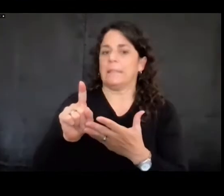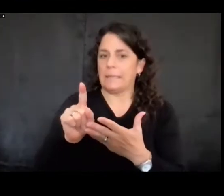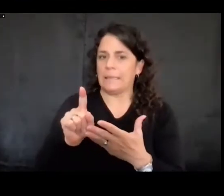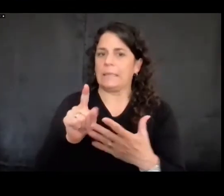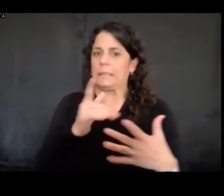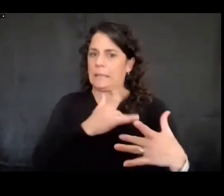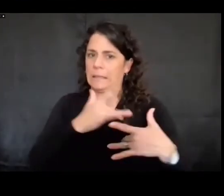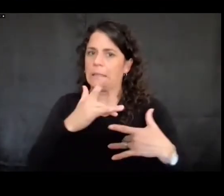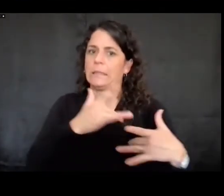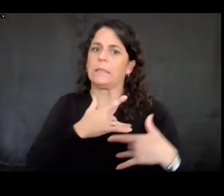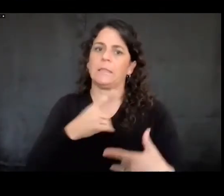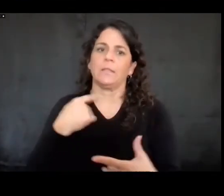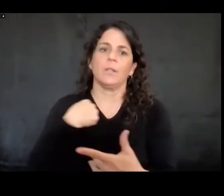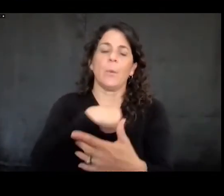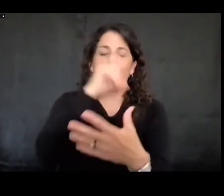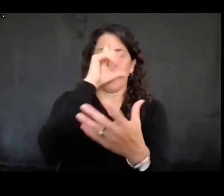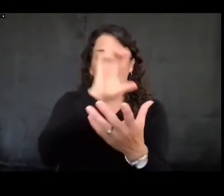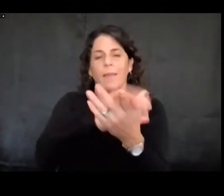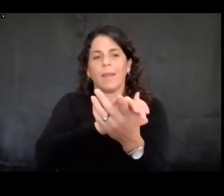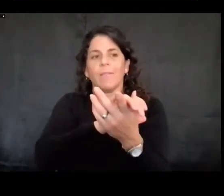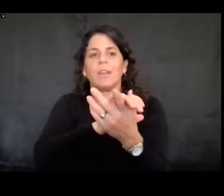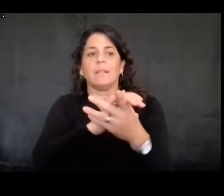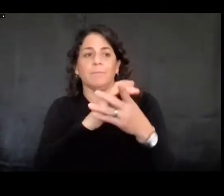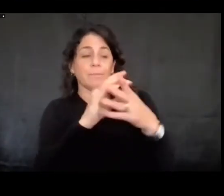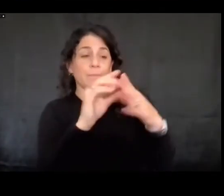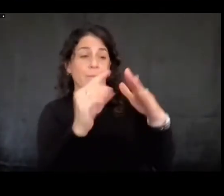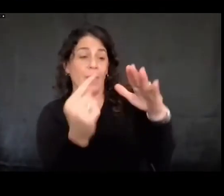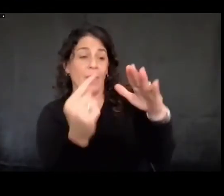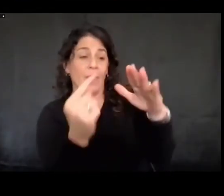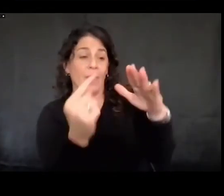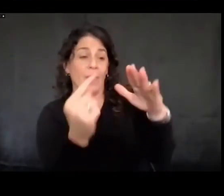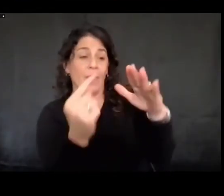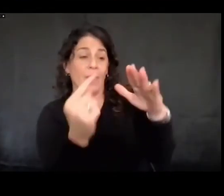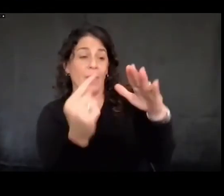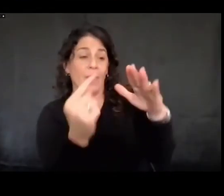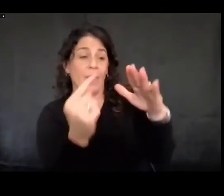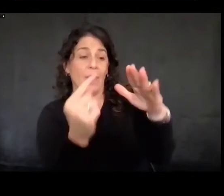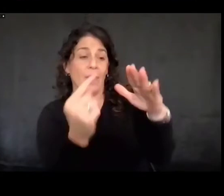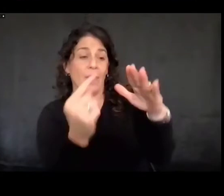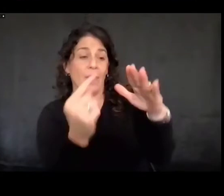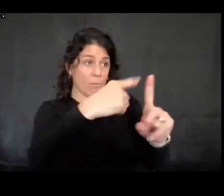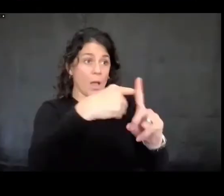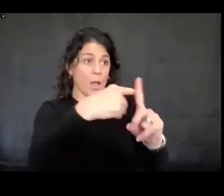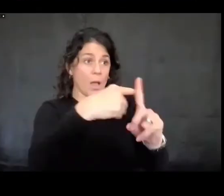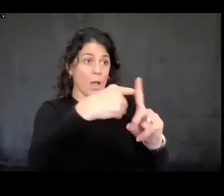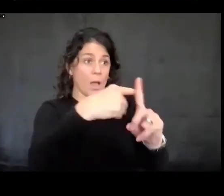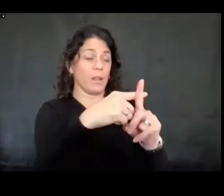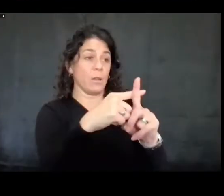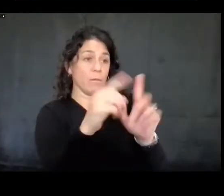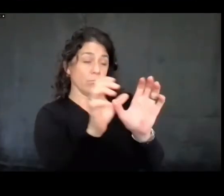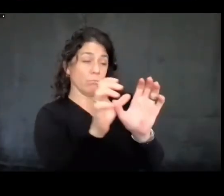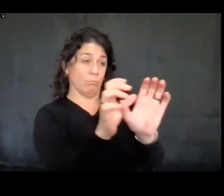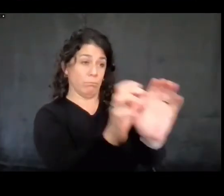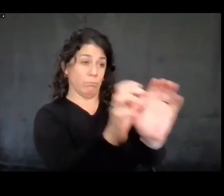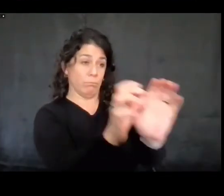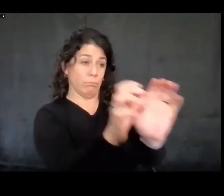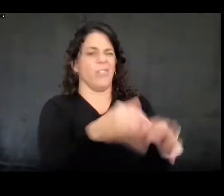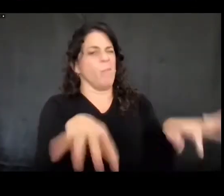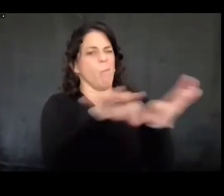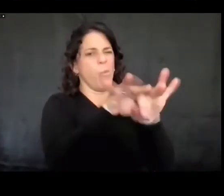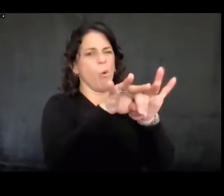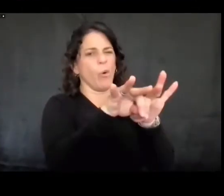preocupa y creemos que al aislar a los que dan positivos y dándole 40 el equipo es